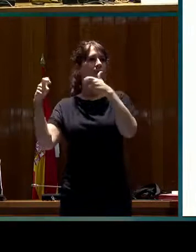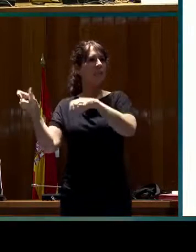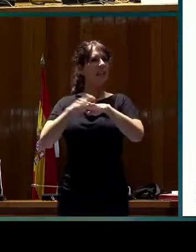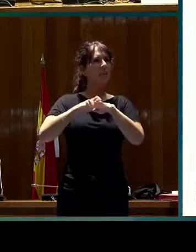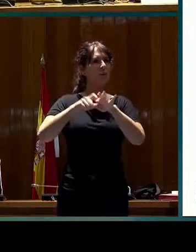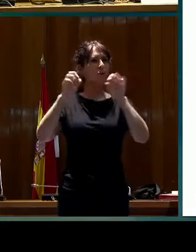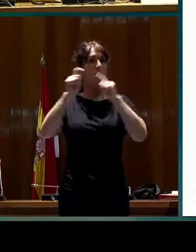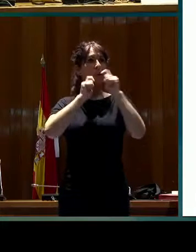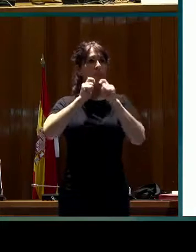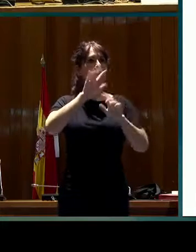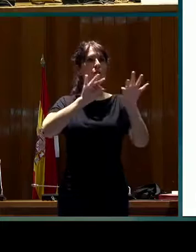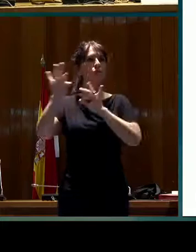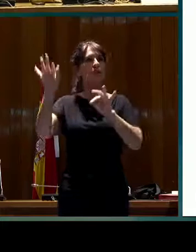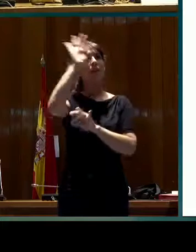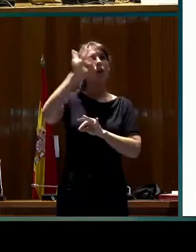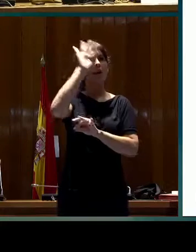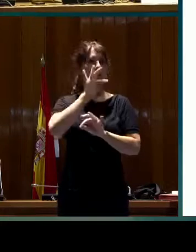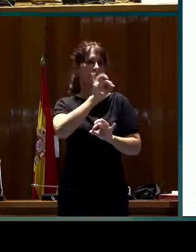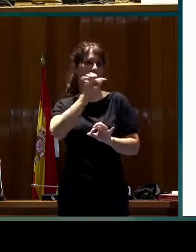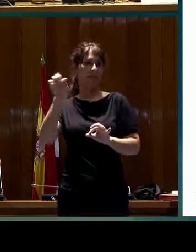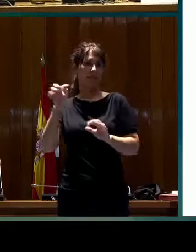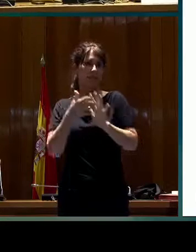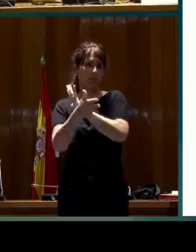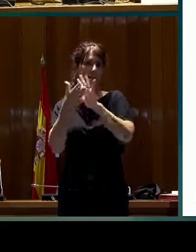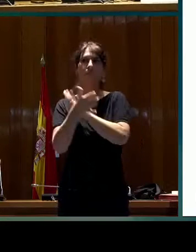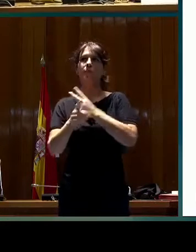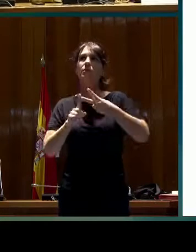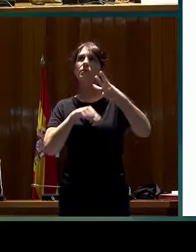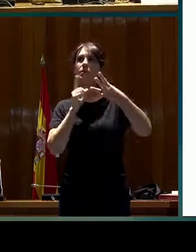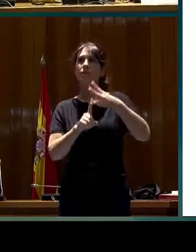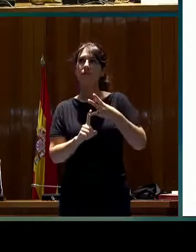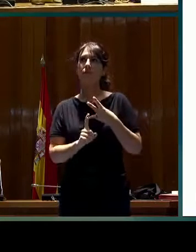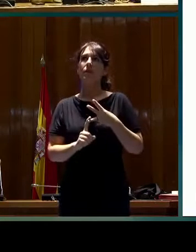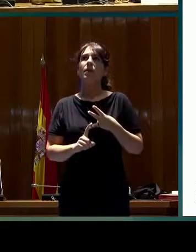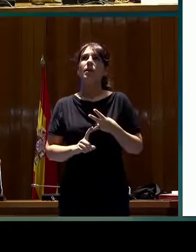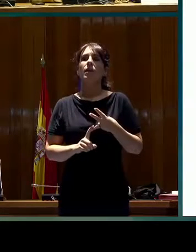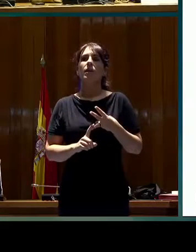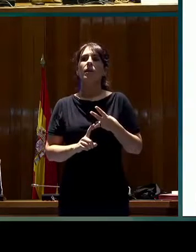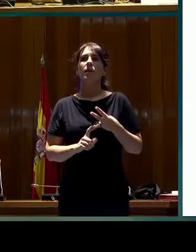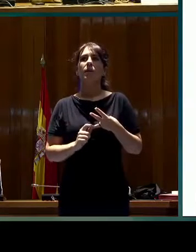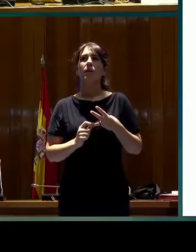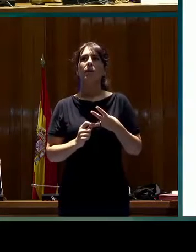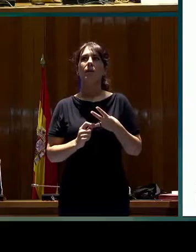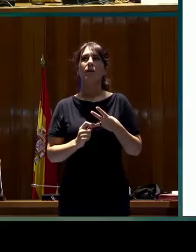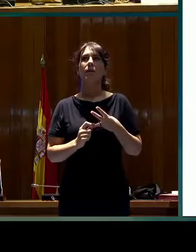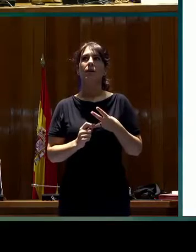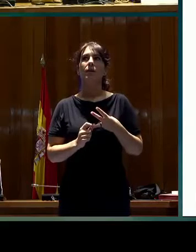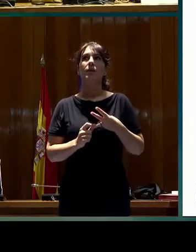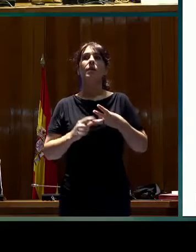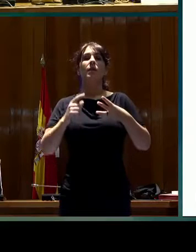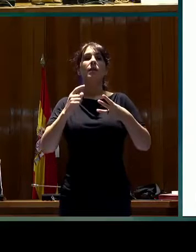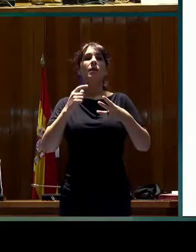y analizaremos a partir de ejemplos concretos, si dicha